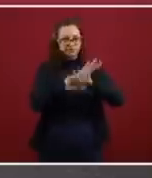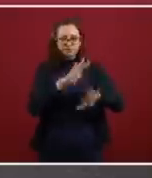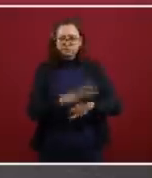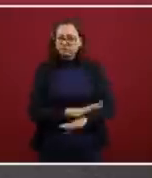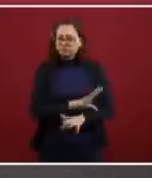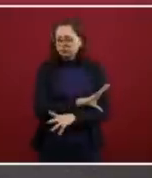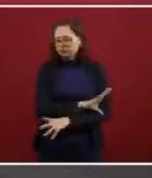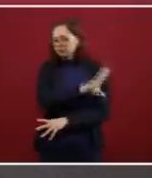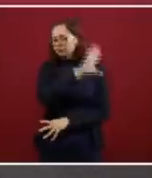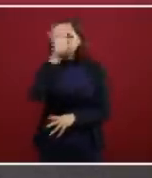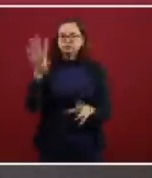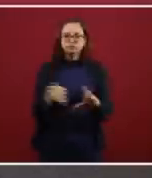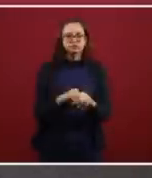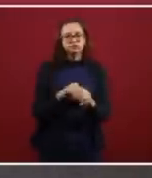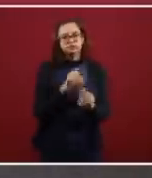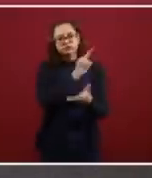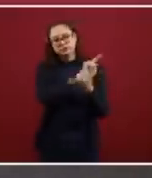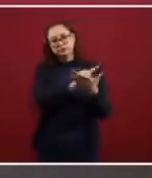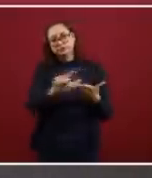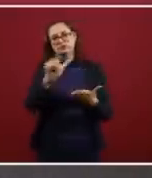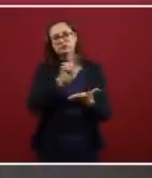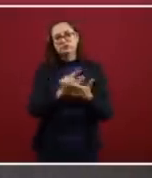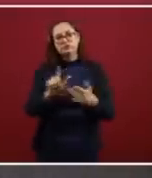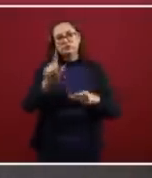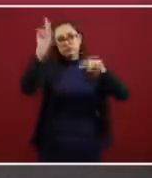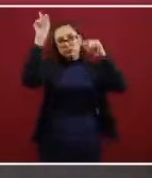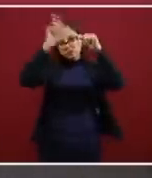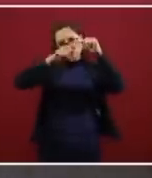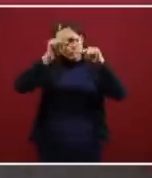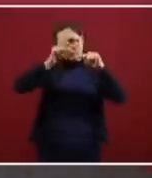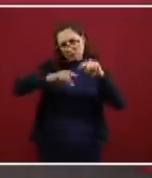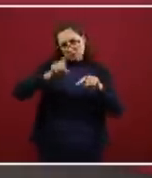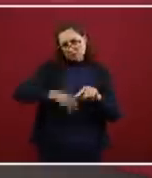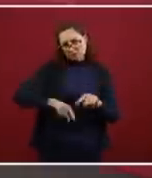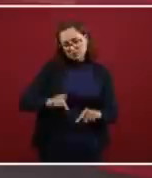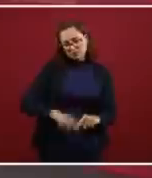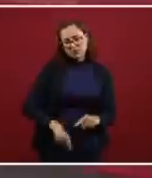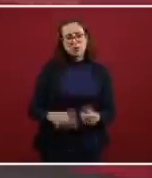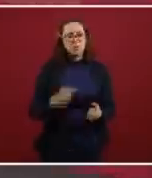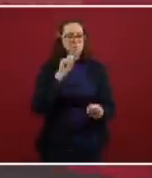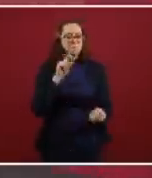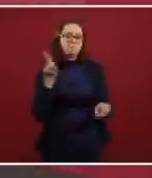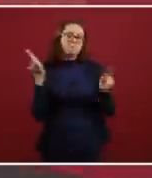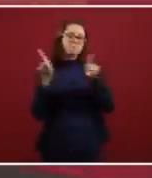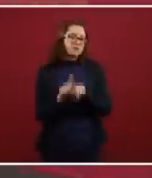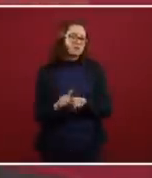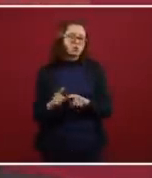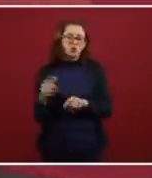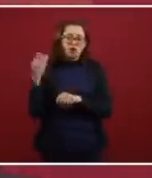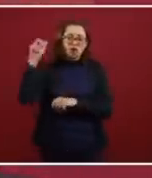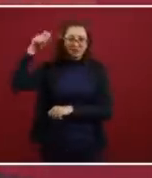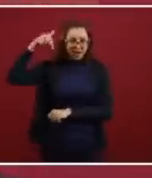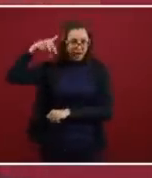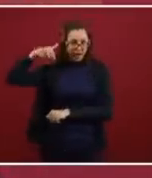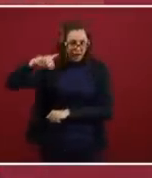limpiar toda la estructura, de arriba para abajo, como se limpian las escaleras.